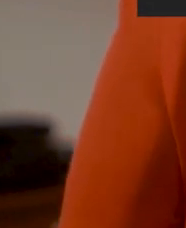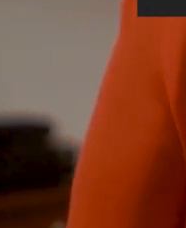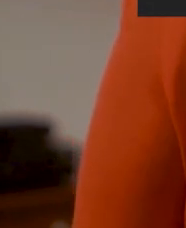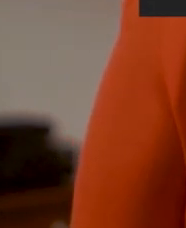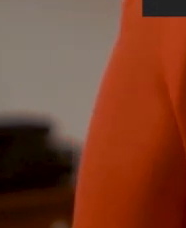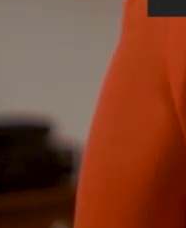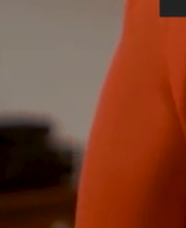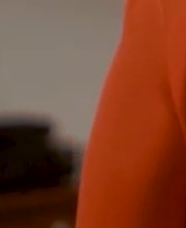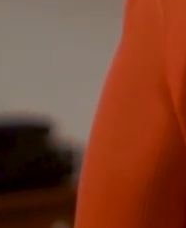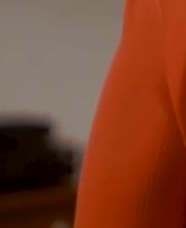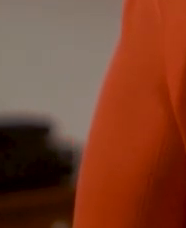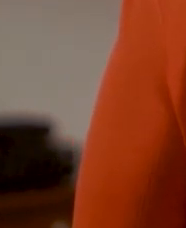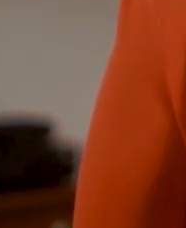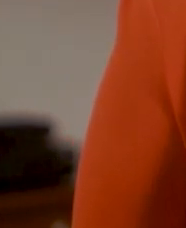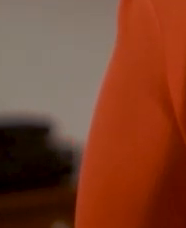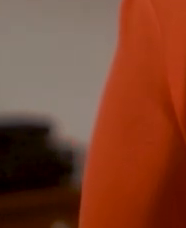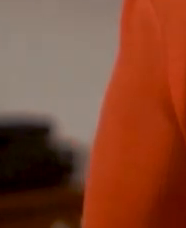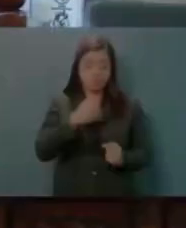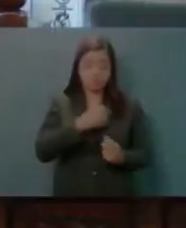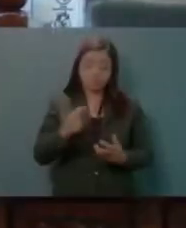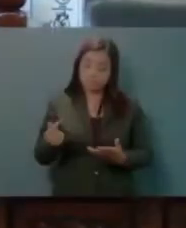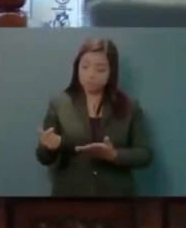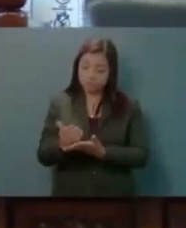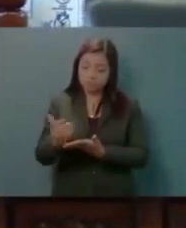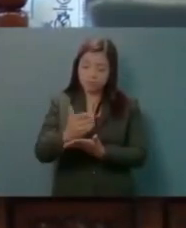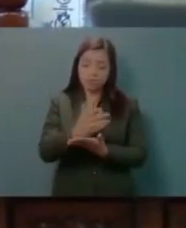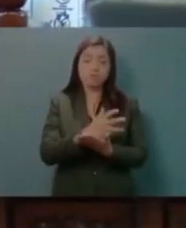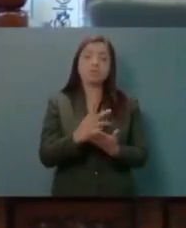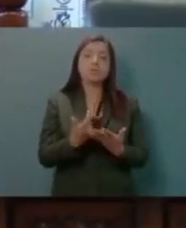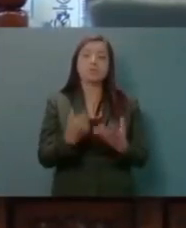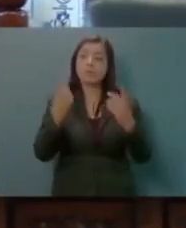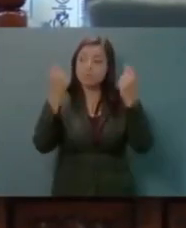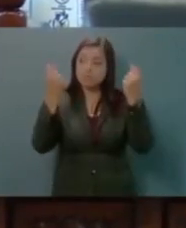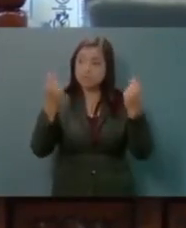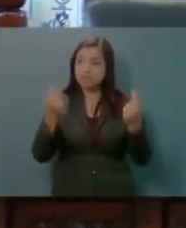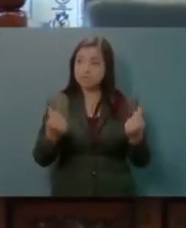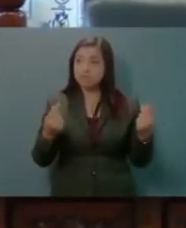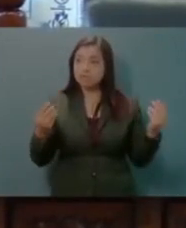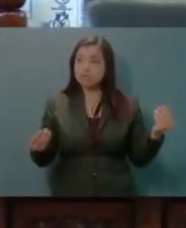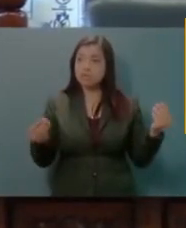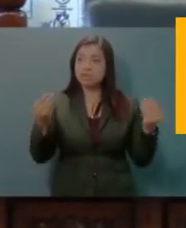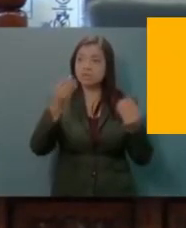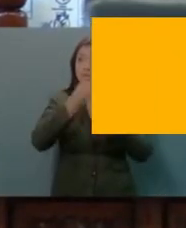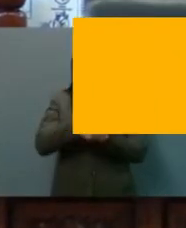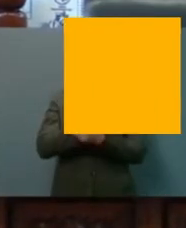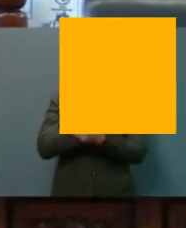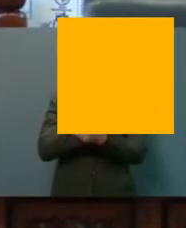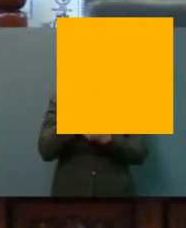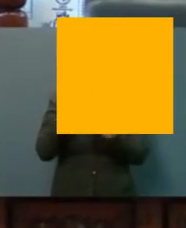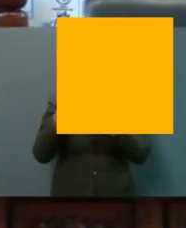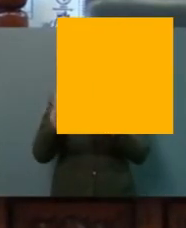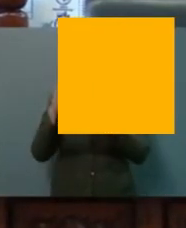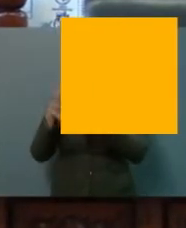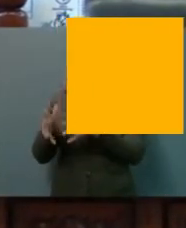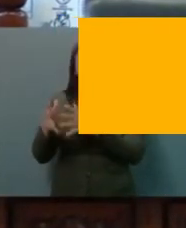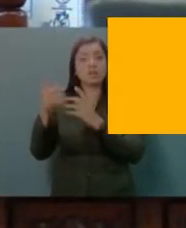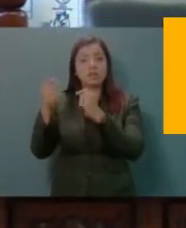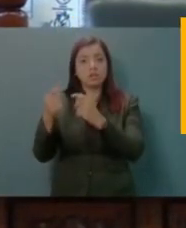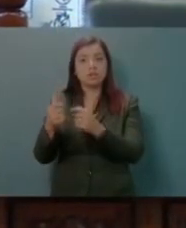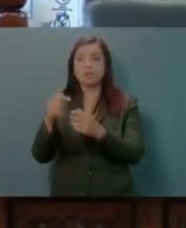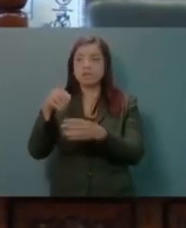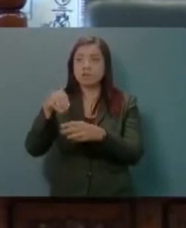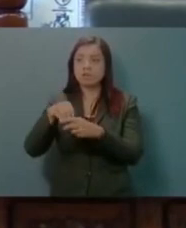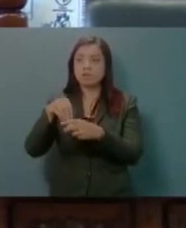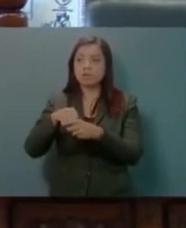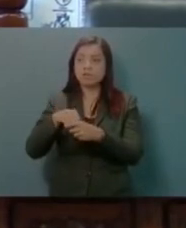todavía 6 meses para hacer efectivo el abono. Para realizar la transferencia de una parte del saldo total de los recursos del Fondo